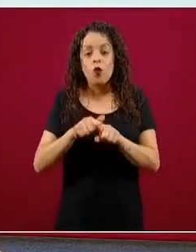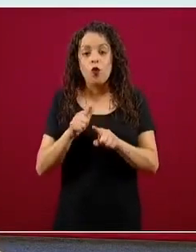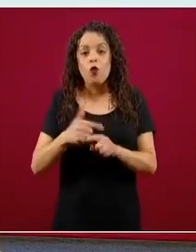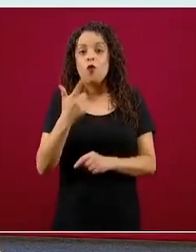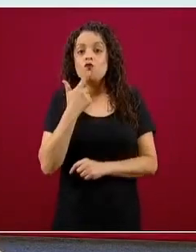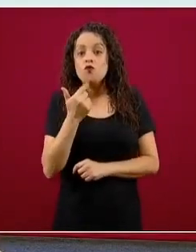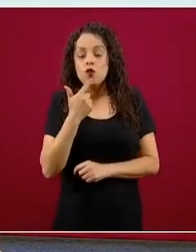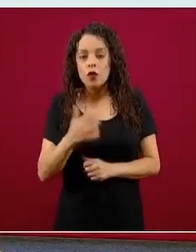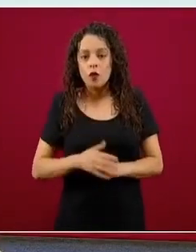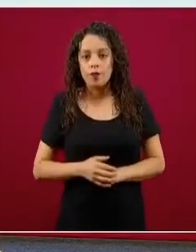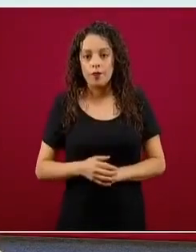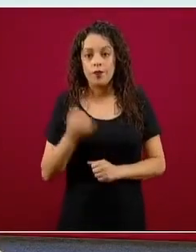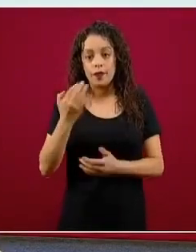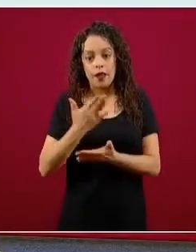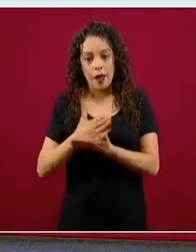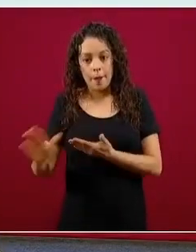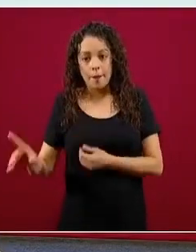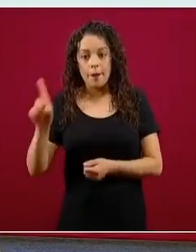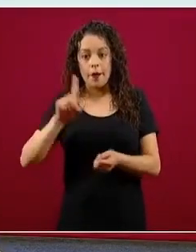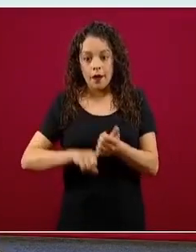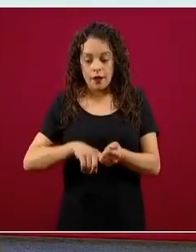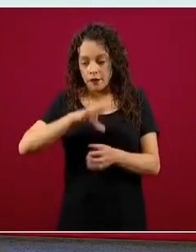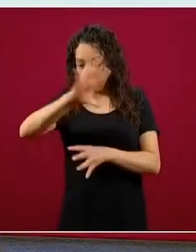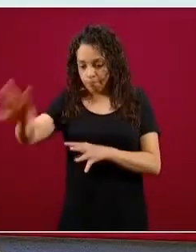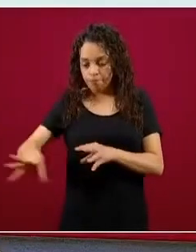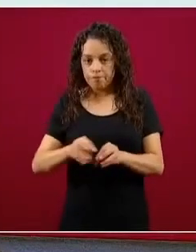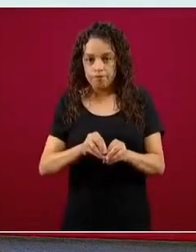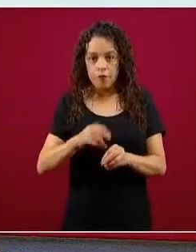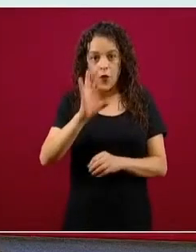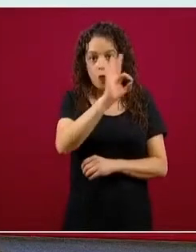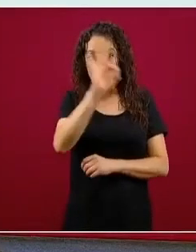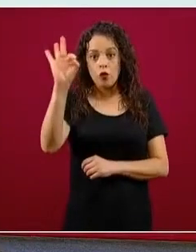un porcentaje de los casos aún sospechosos